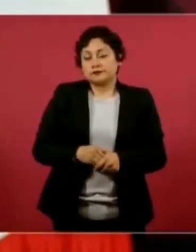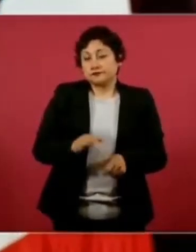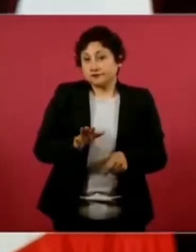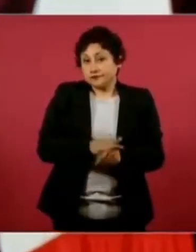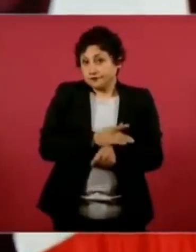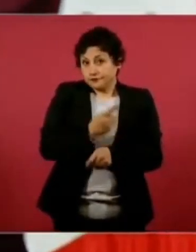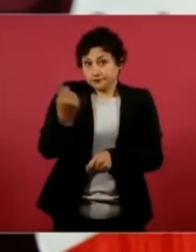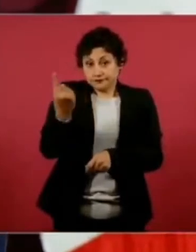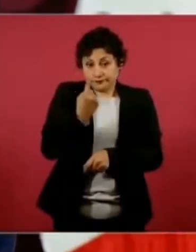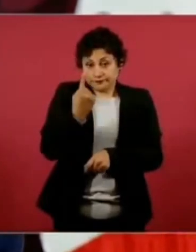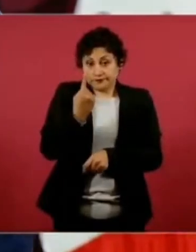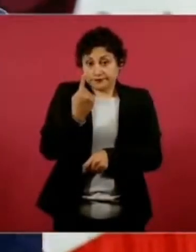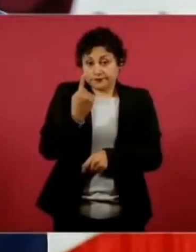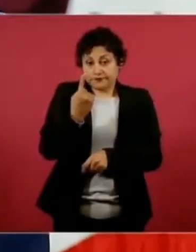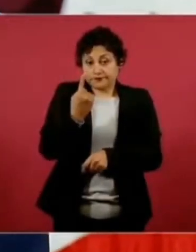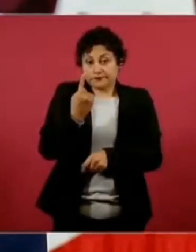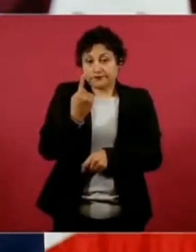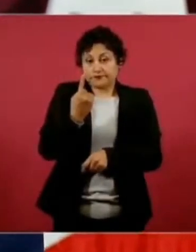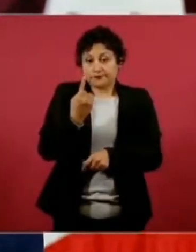nueva